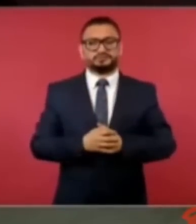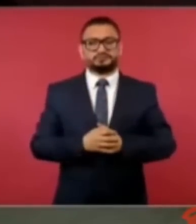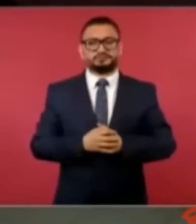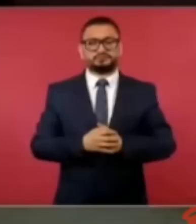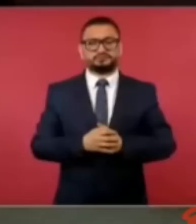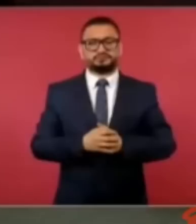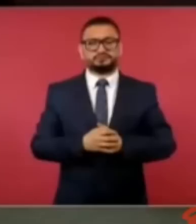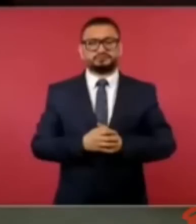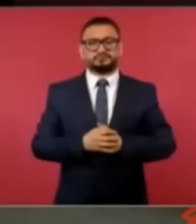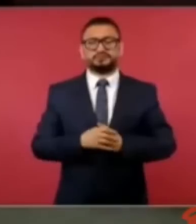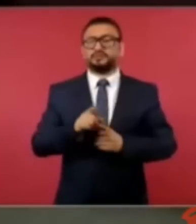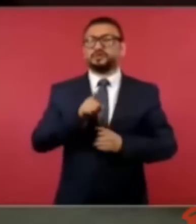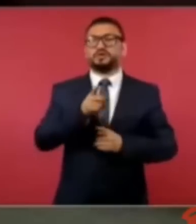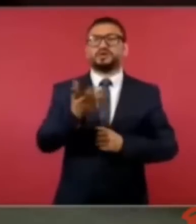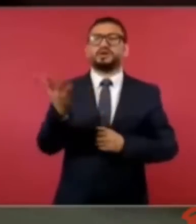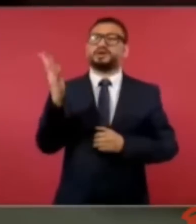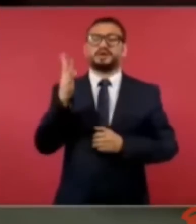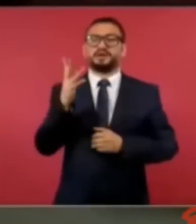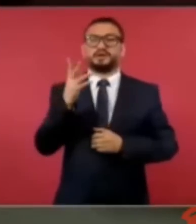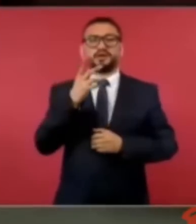Nadie me dice,